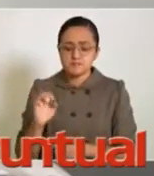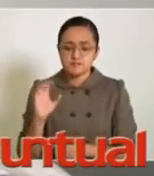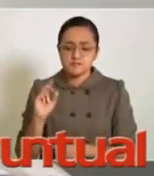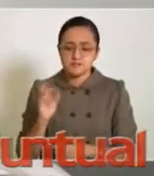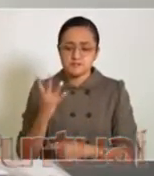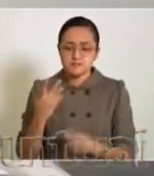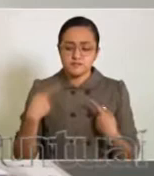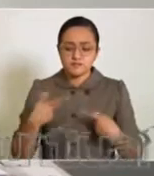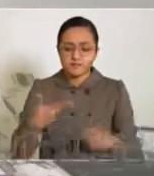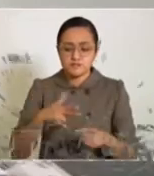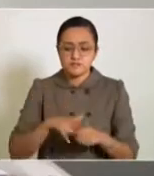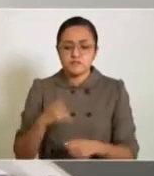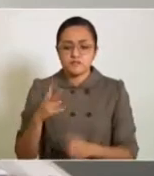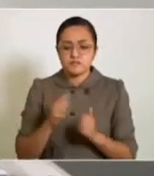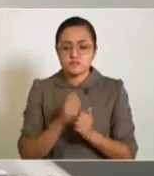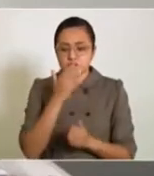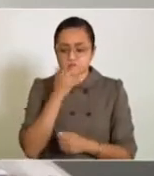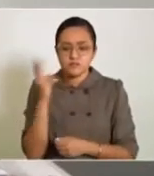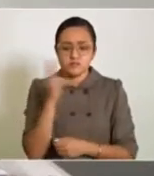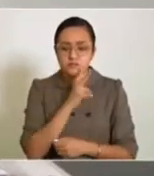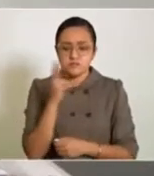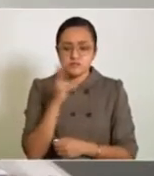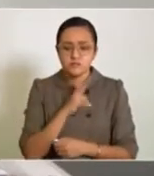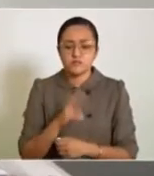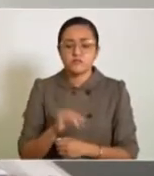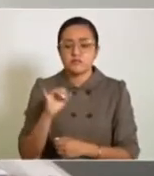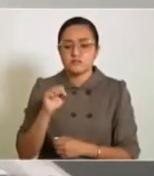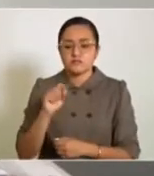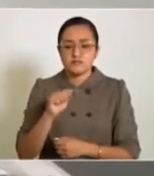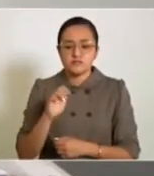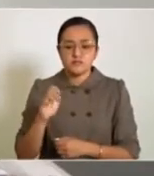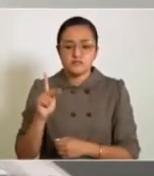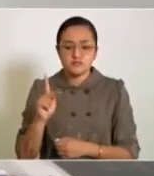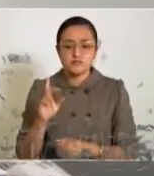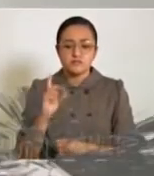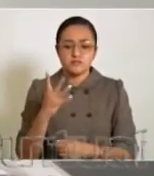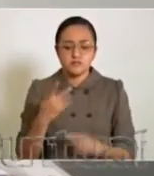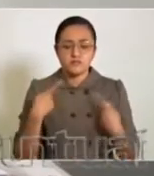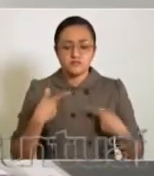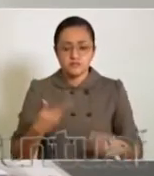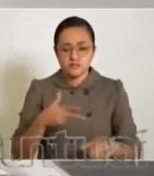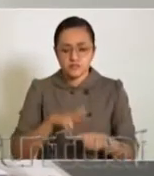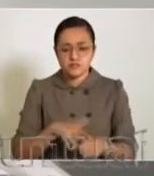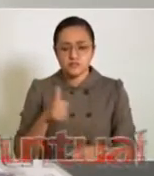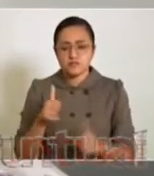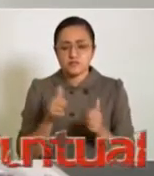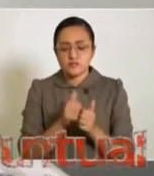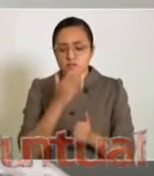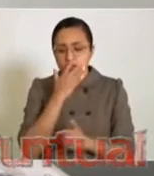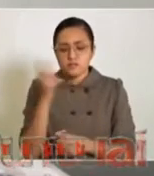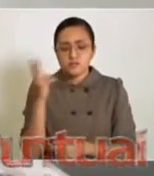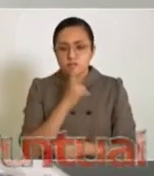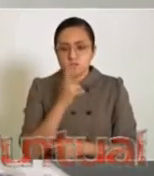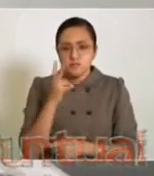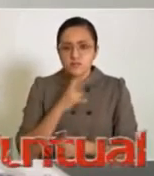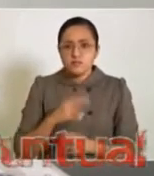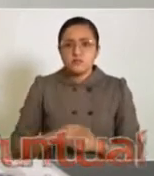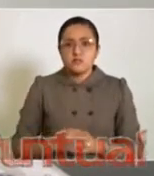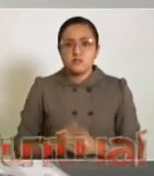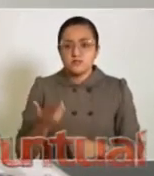34 pacientes, 2 con ventilación asistida. ISSSTEP, 34 pacientes, 6 con ventilación